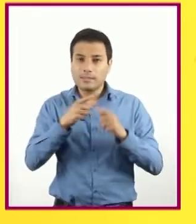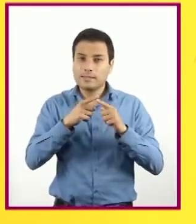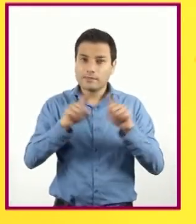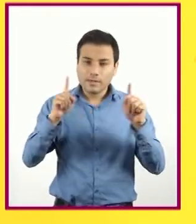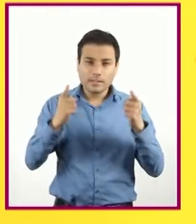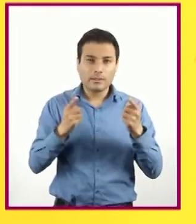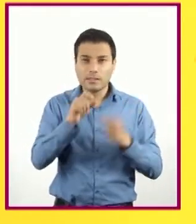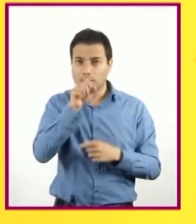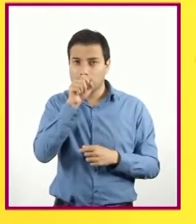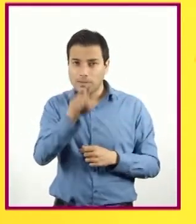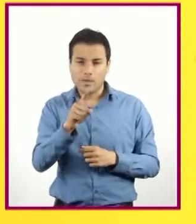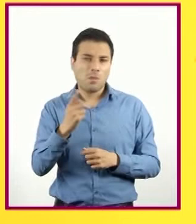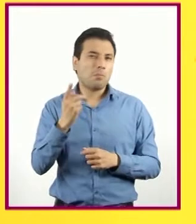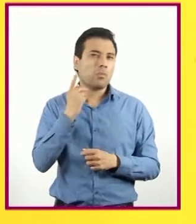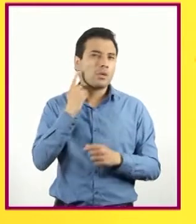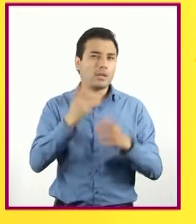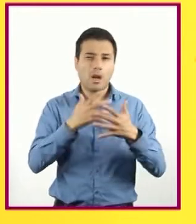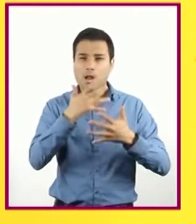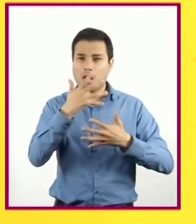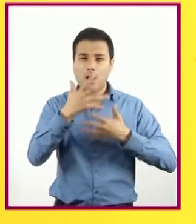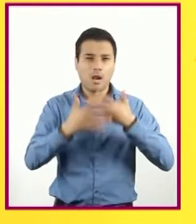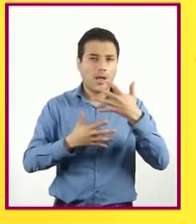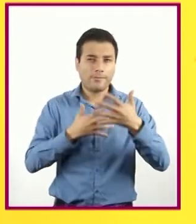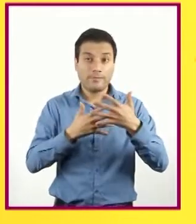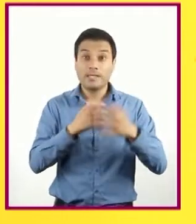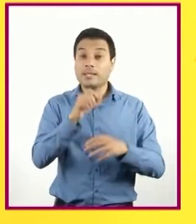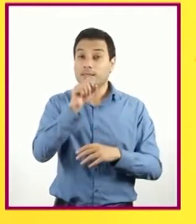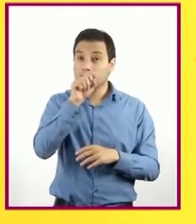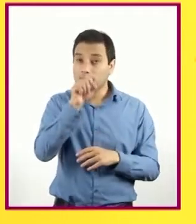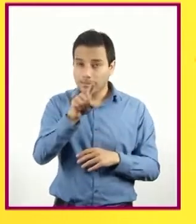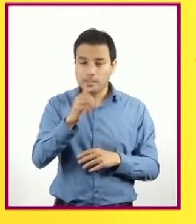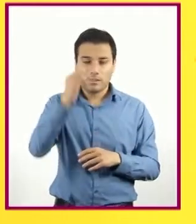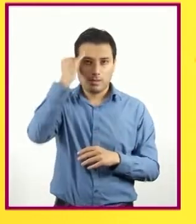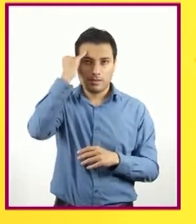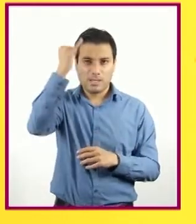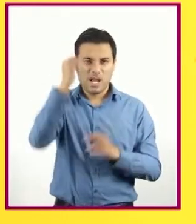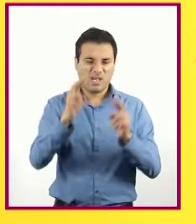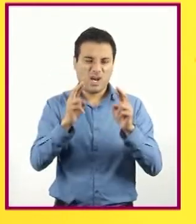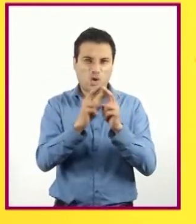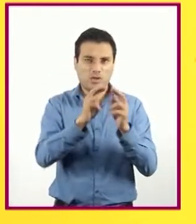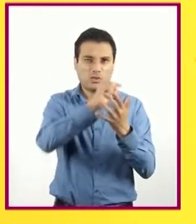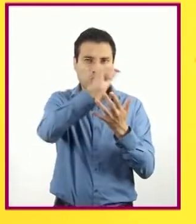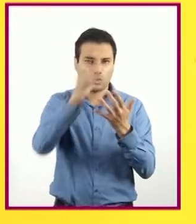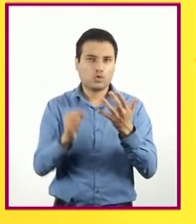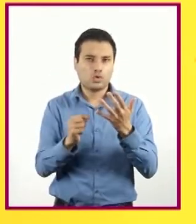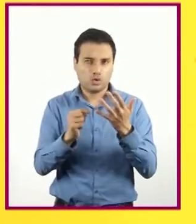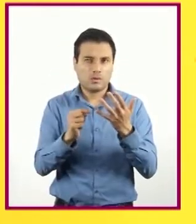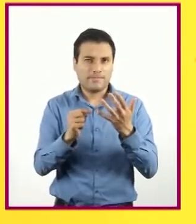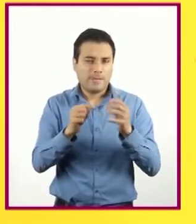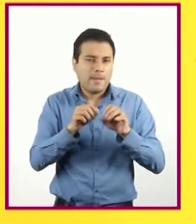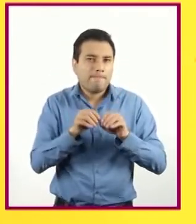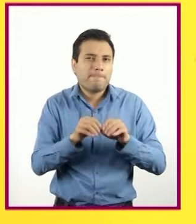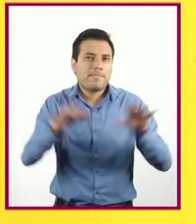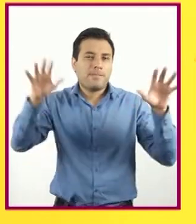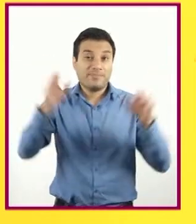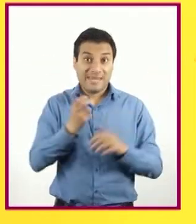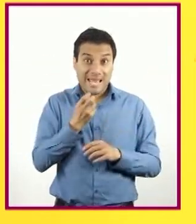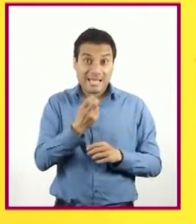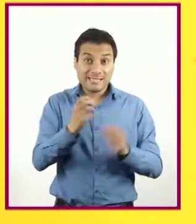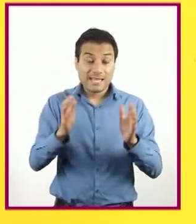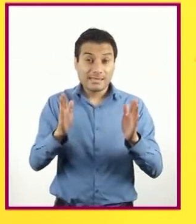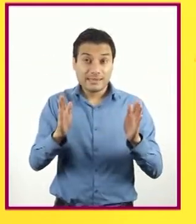cierta inestabilidad política y la revisión de las ideas religiosas. Es en este periodo donde se gestan